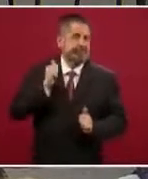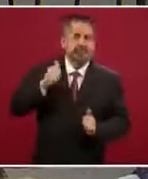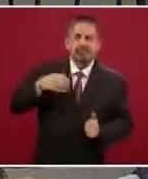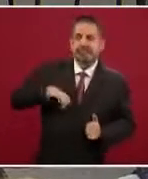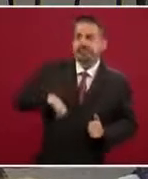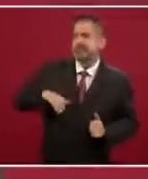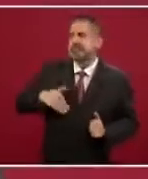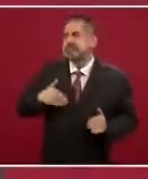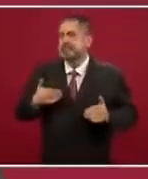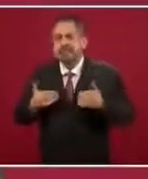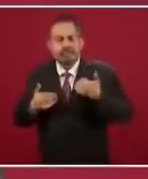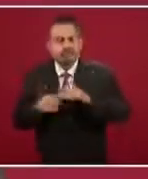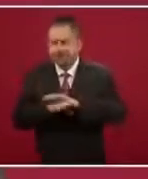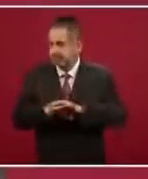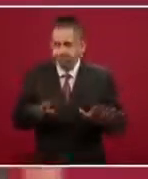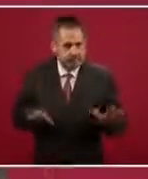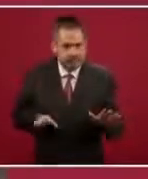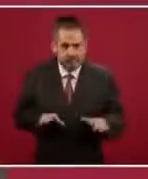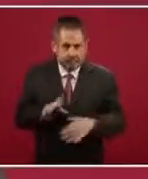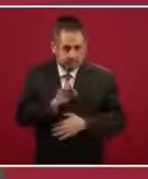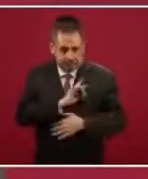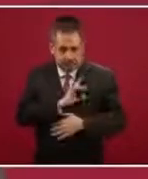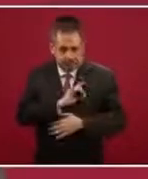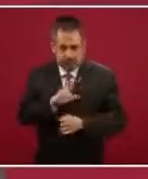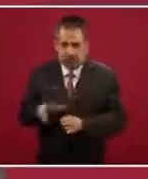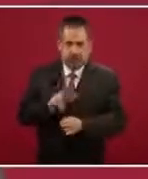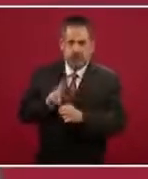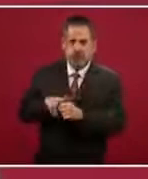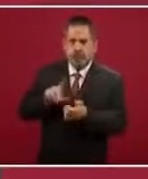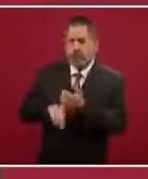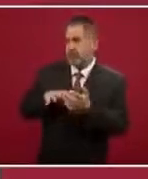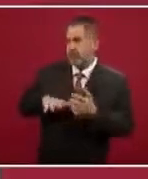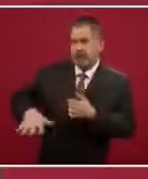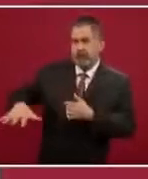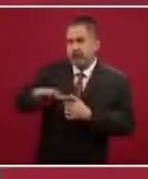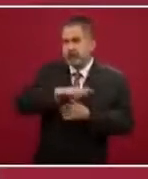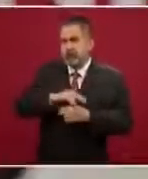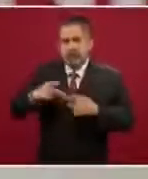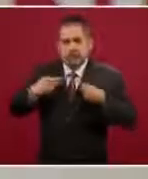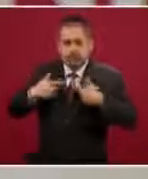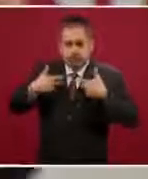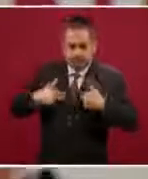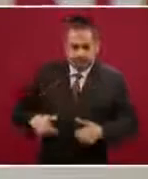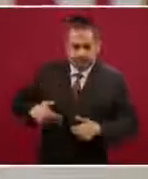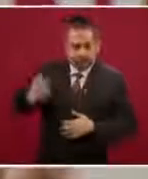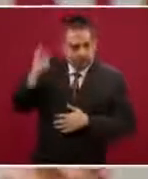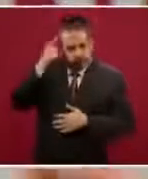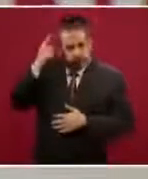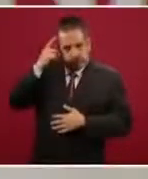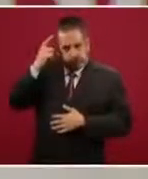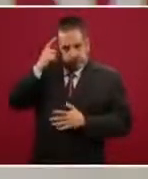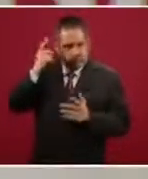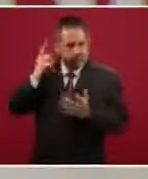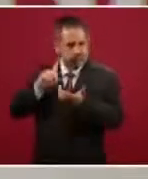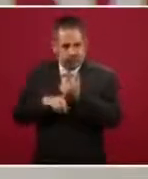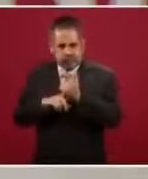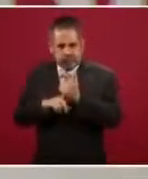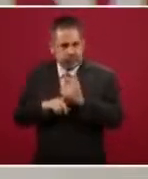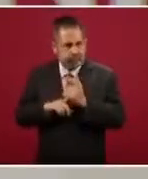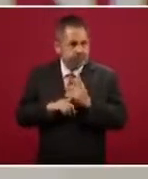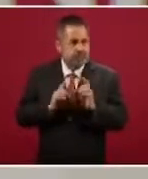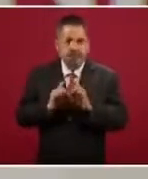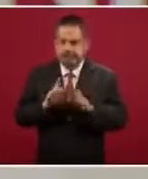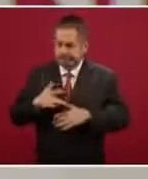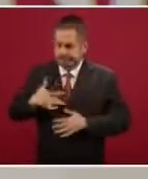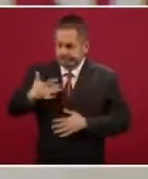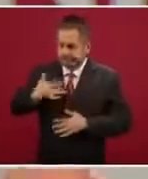es una condición humana, es una característica de la respuesta humana. Nuestros cerebros están programados para